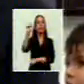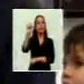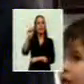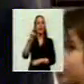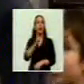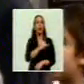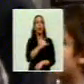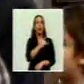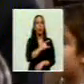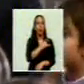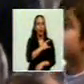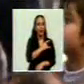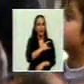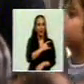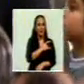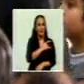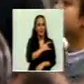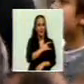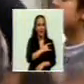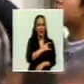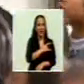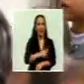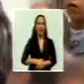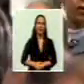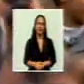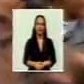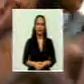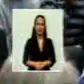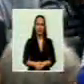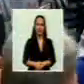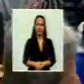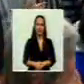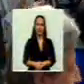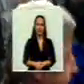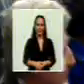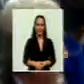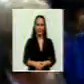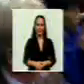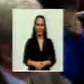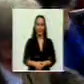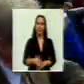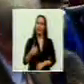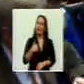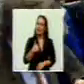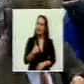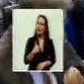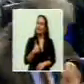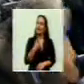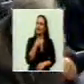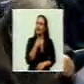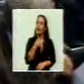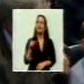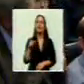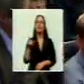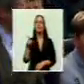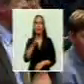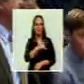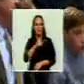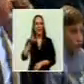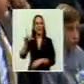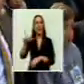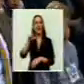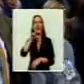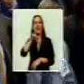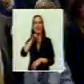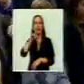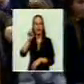Universidad Nacional del Litoral. Yo quiero